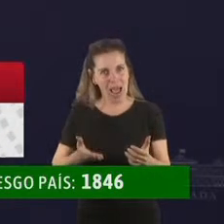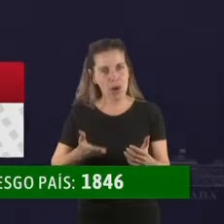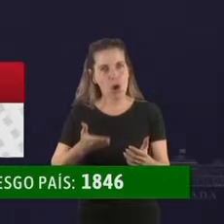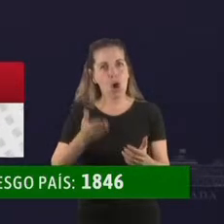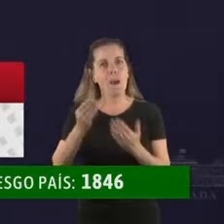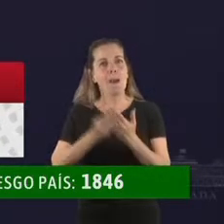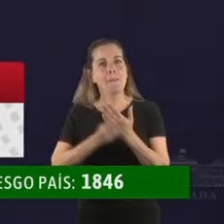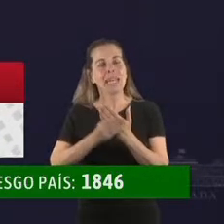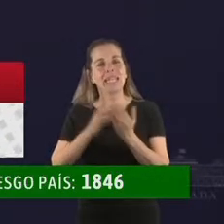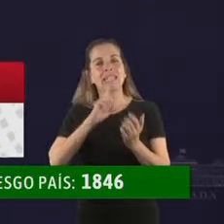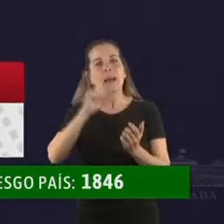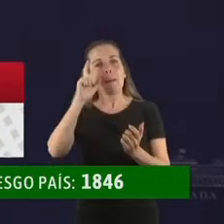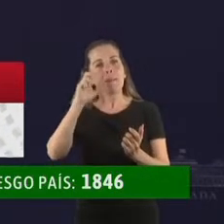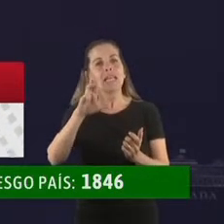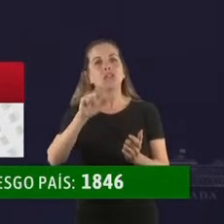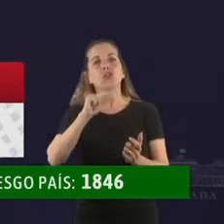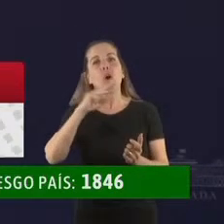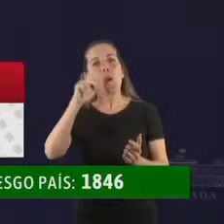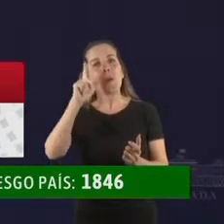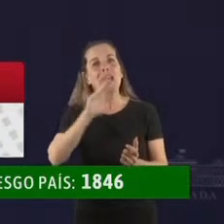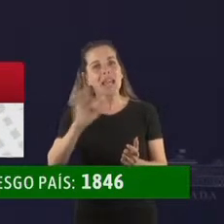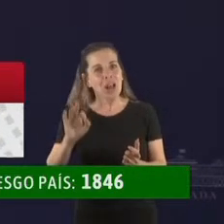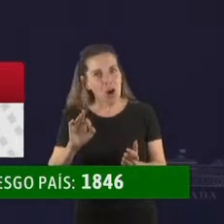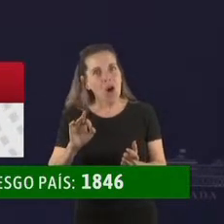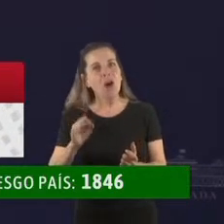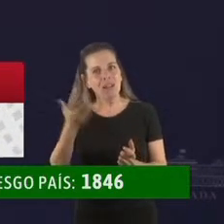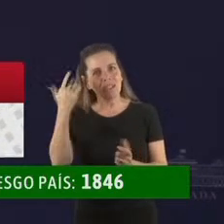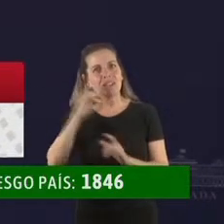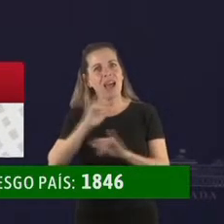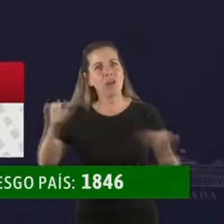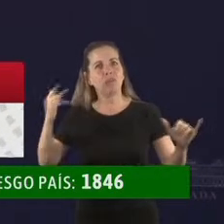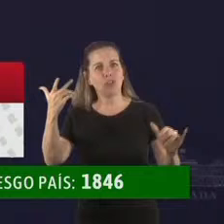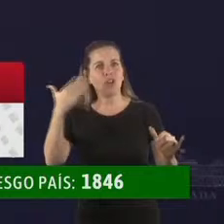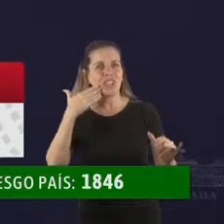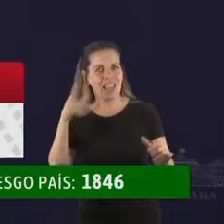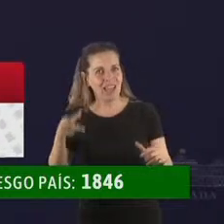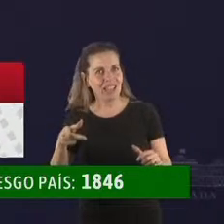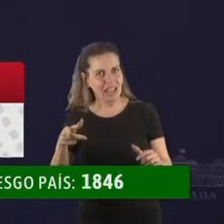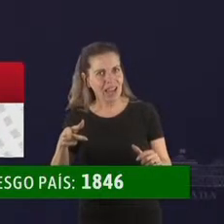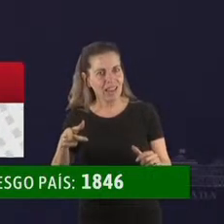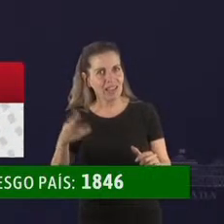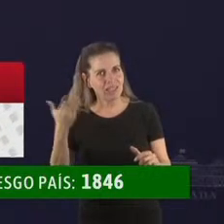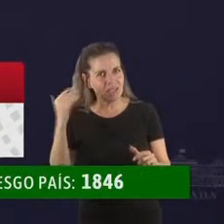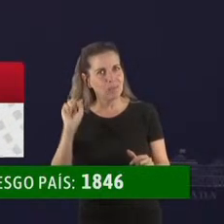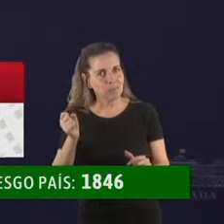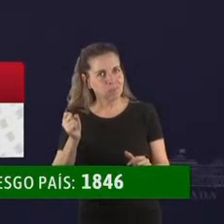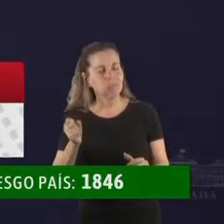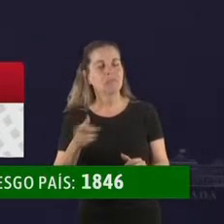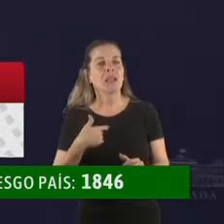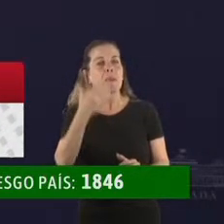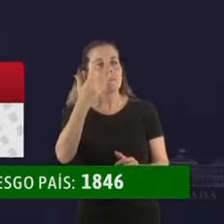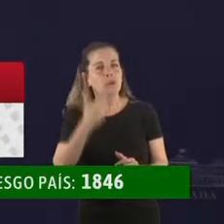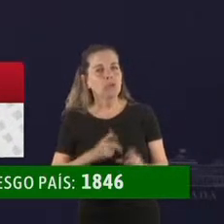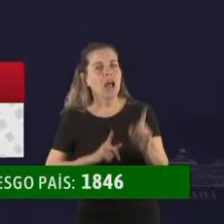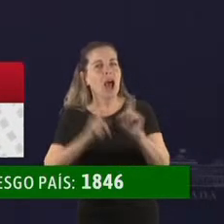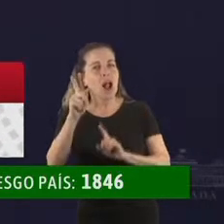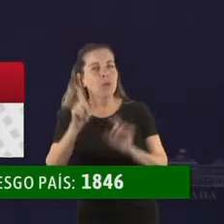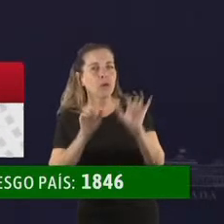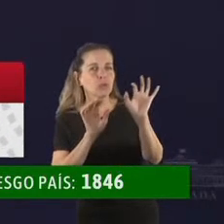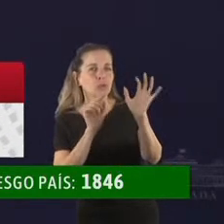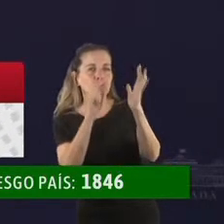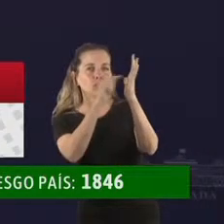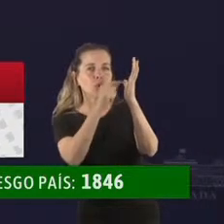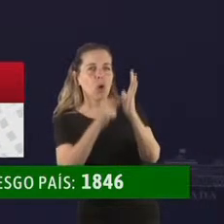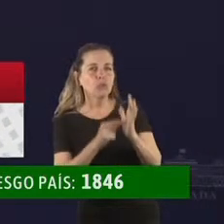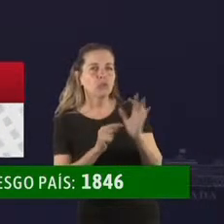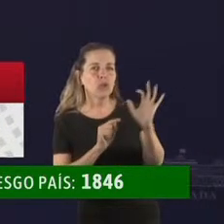les había anticipado a la mañana que se iba a realizar en torno a las 15 horas me gustaría hacer algunas algunas aclaraciones por